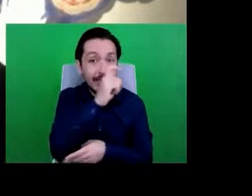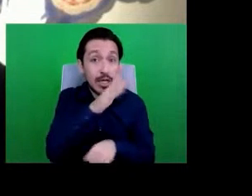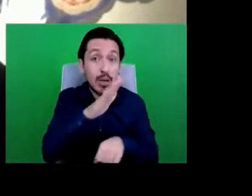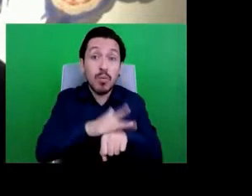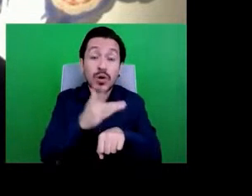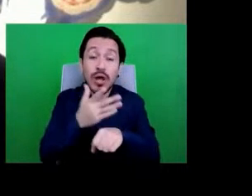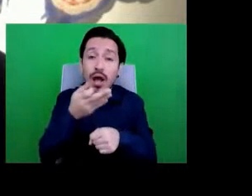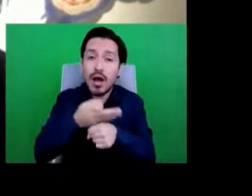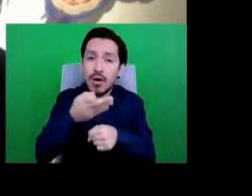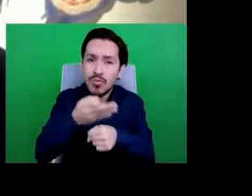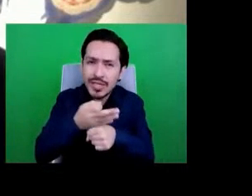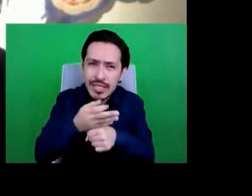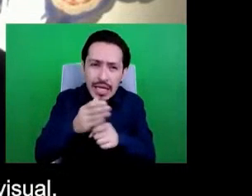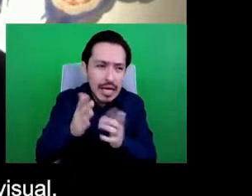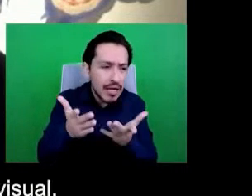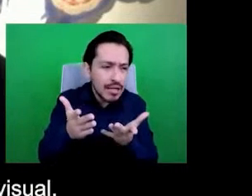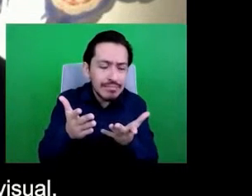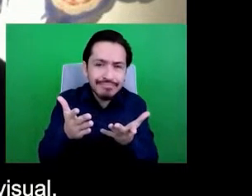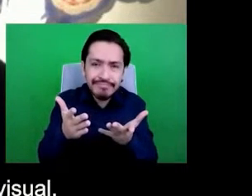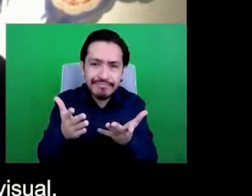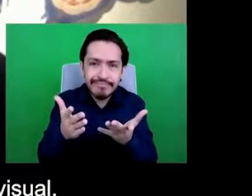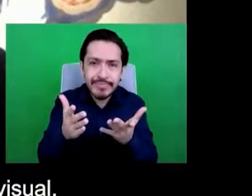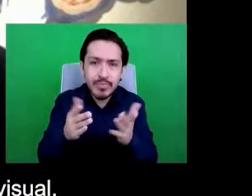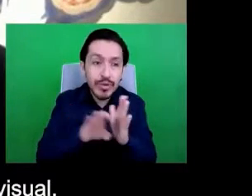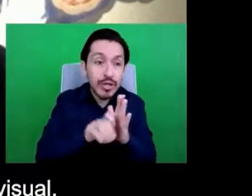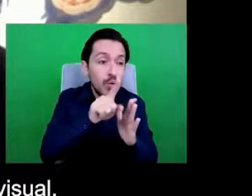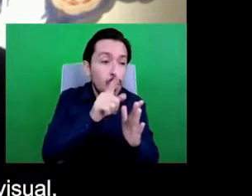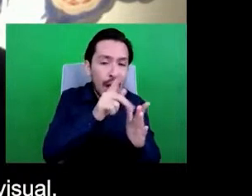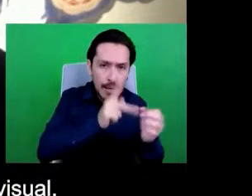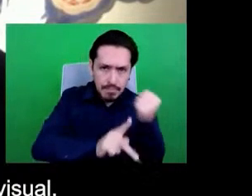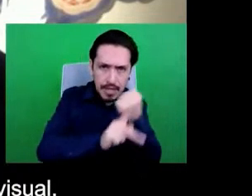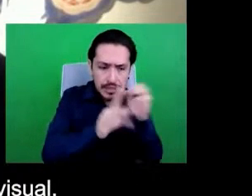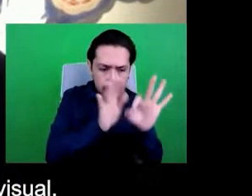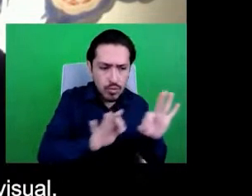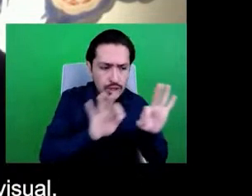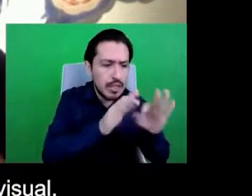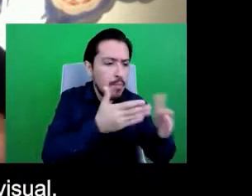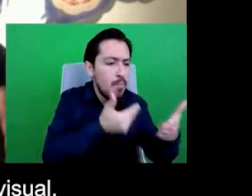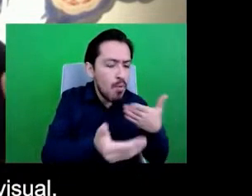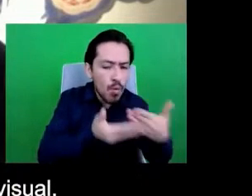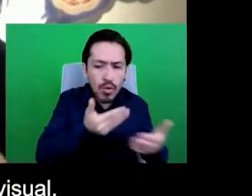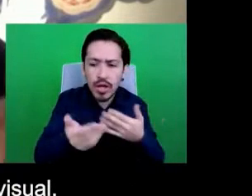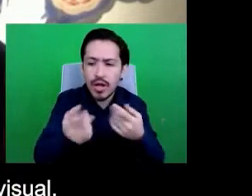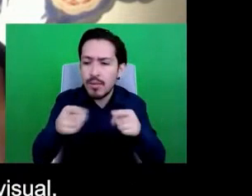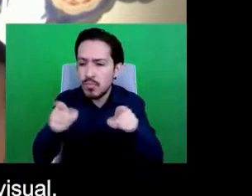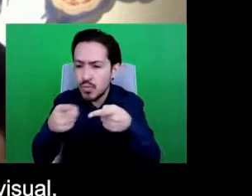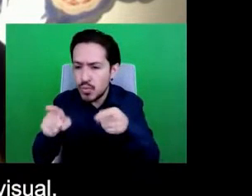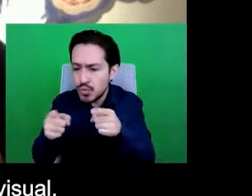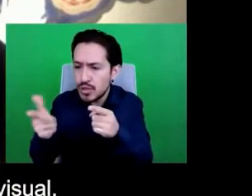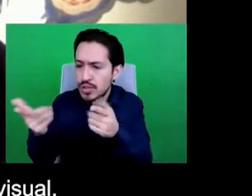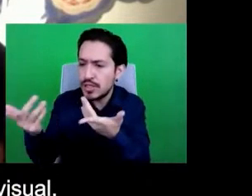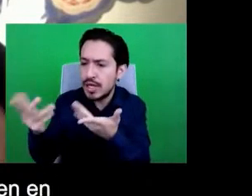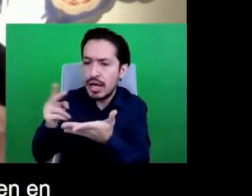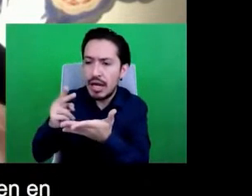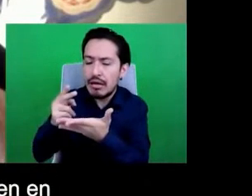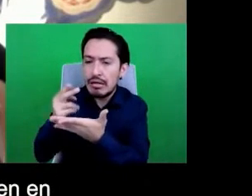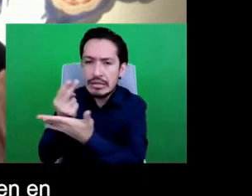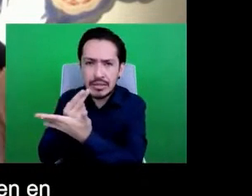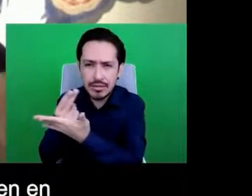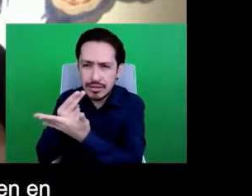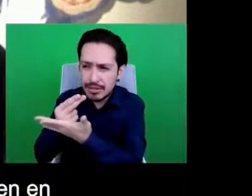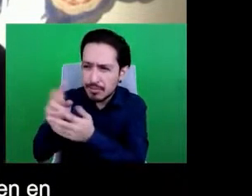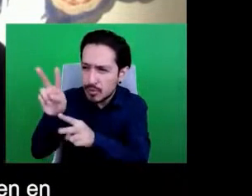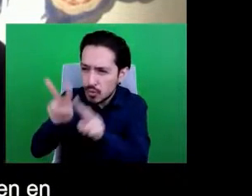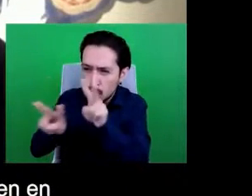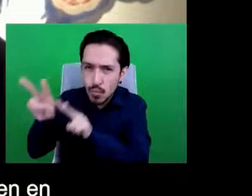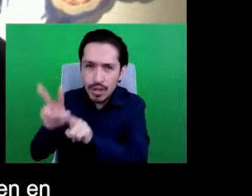marcas internacionales comunes en la moda, en la música, en el entretenimiento visual, inclusive en la comida.